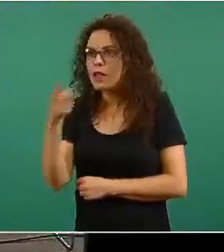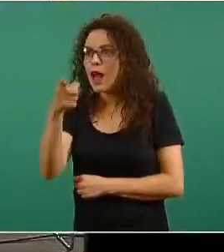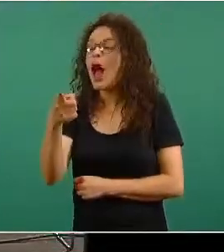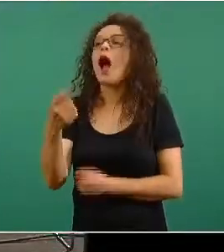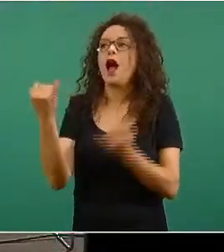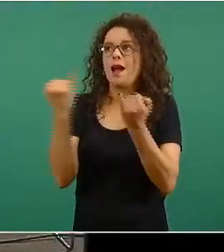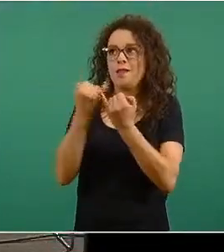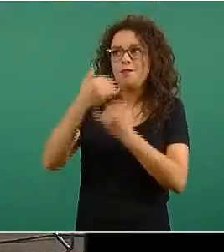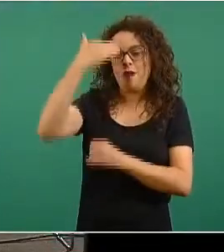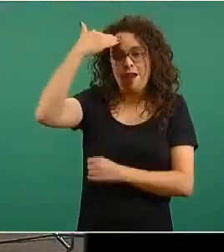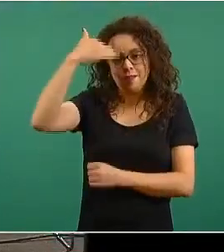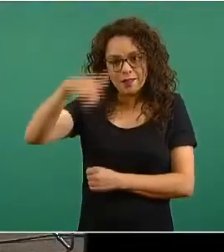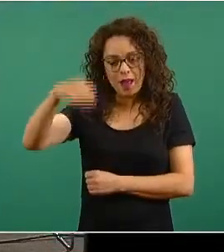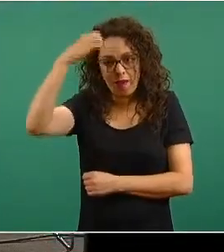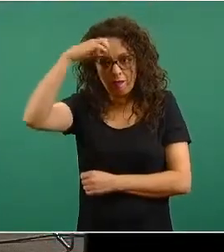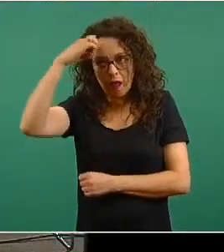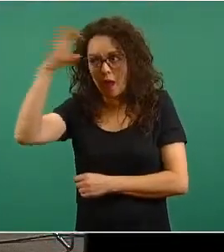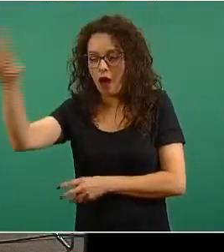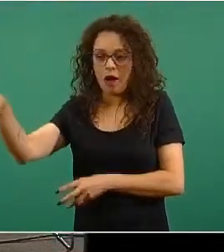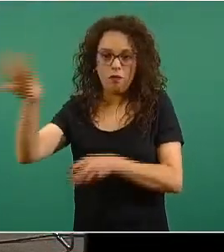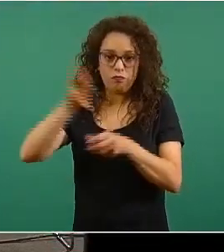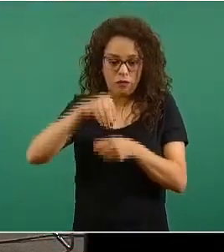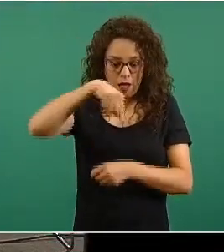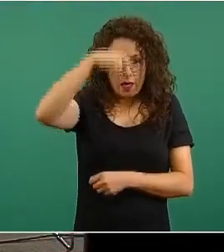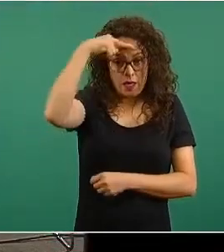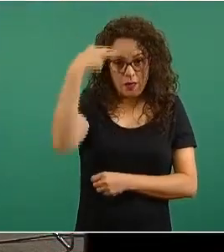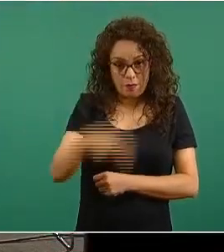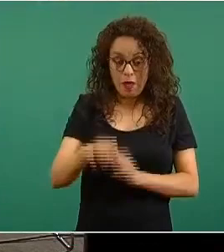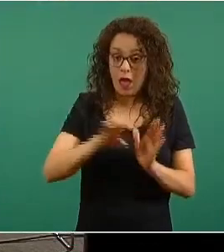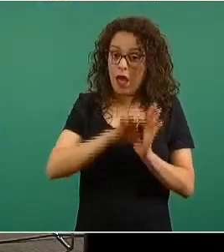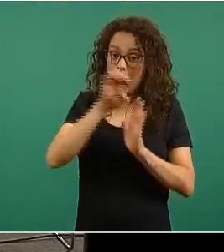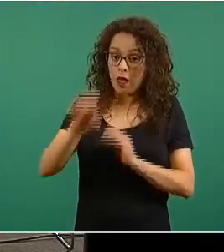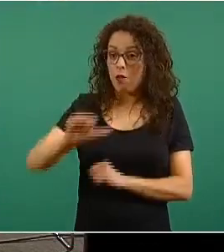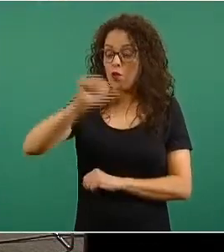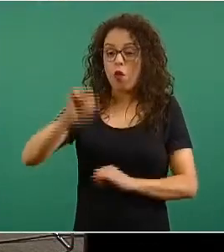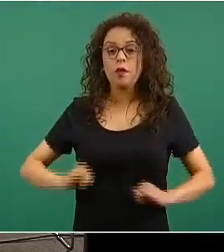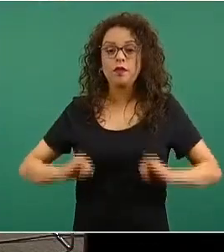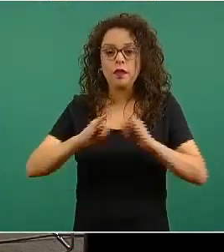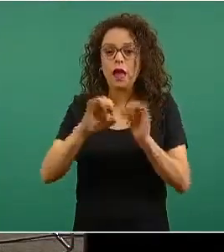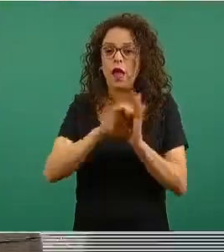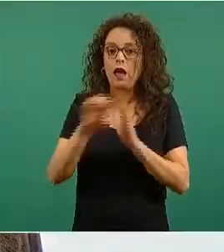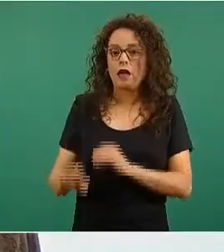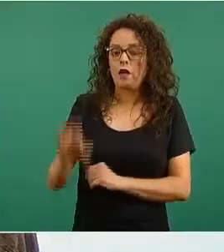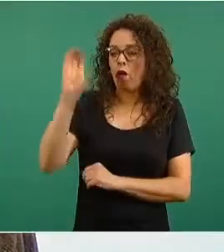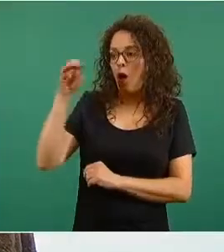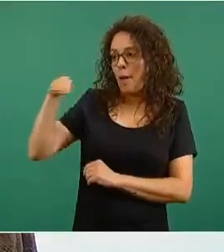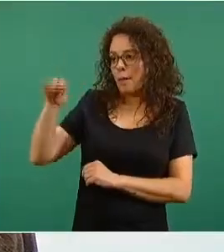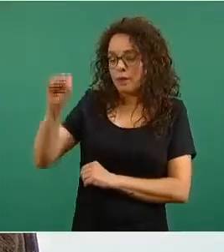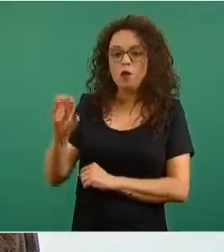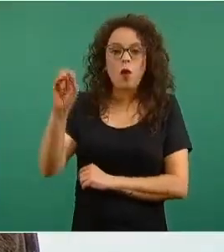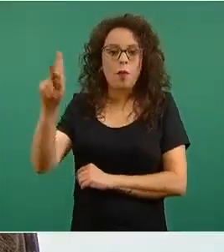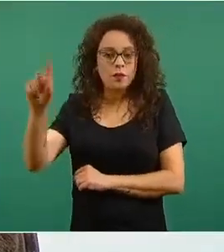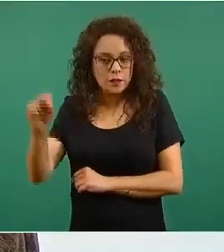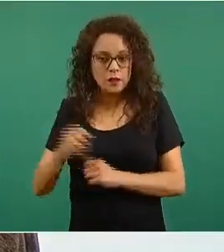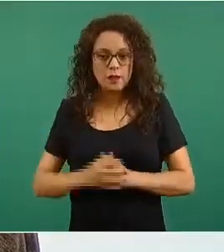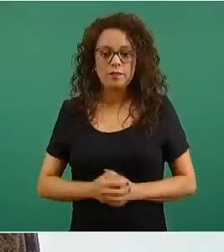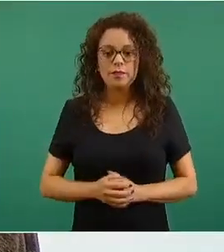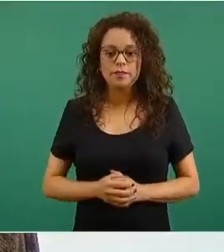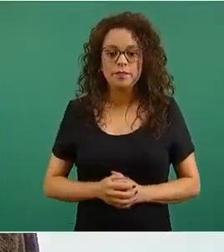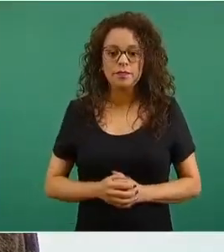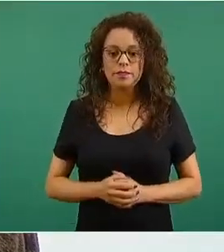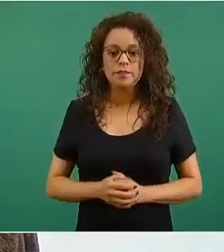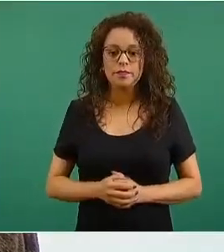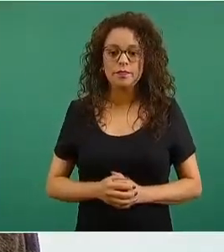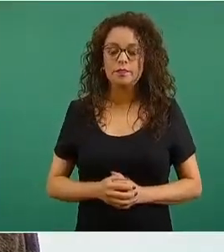internacionales de salud, como la Organización Mundial y Panamericanas de la Salud. Por cierto, esto también lo hemos